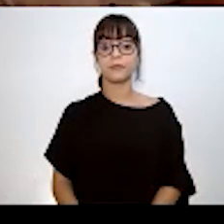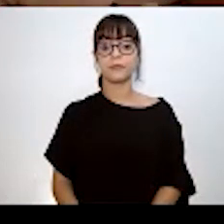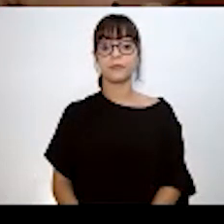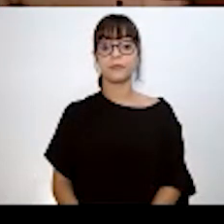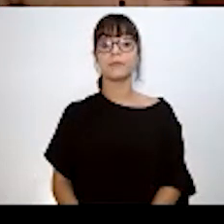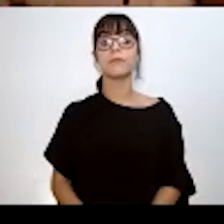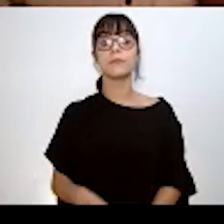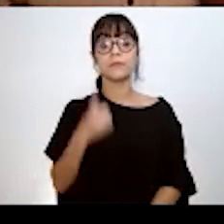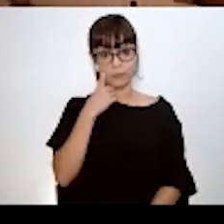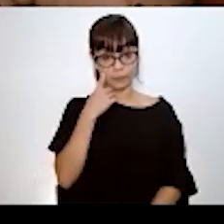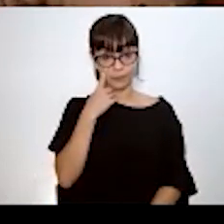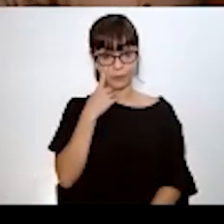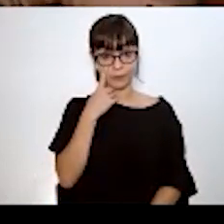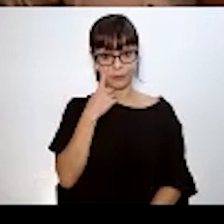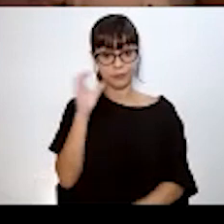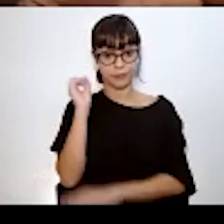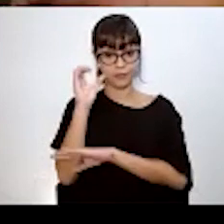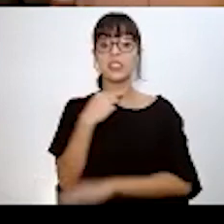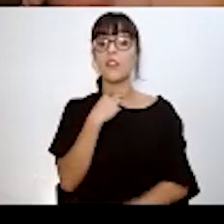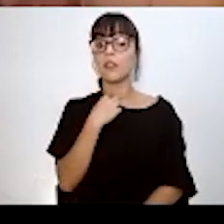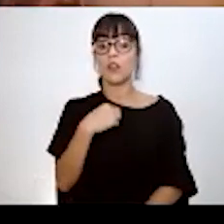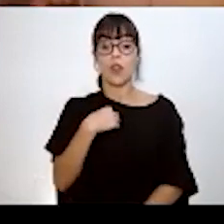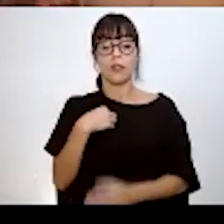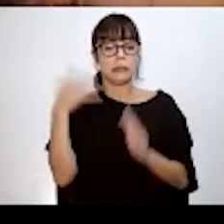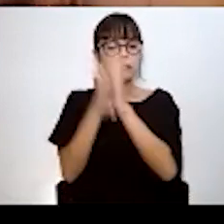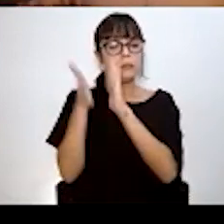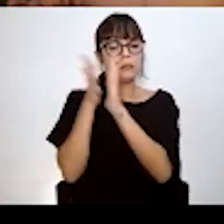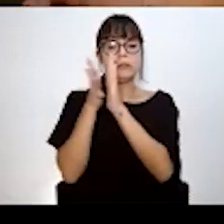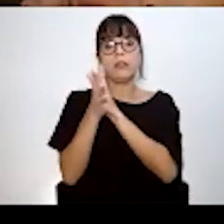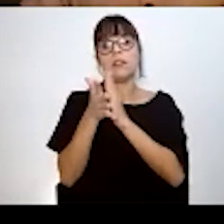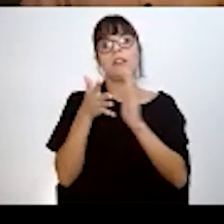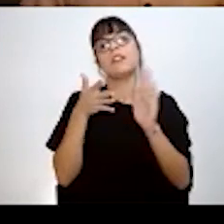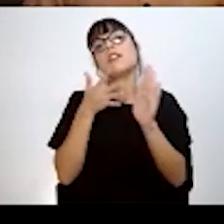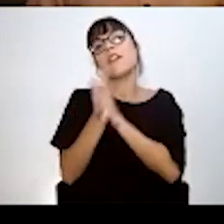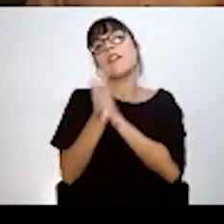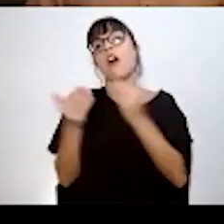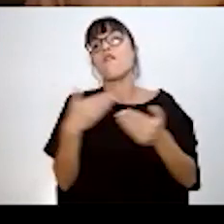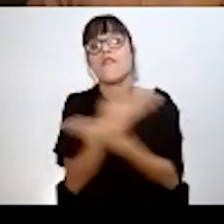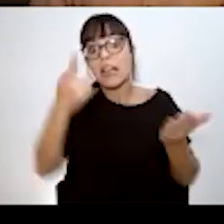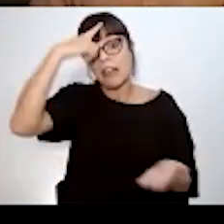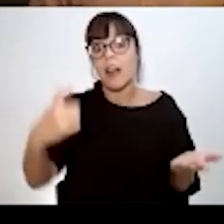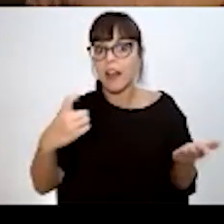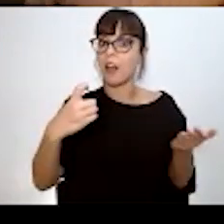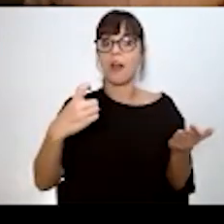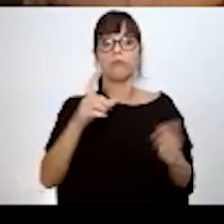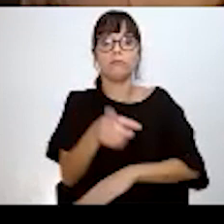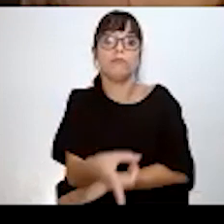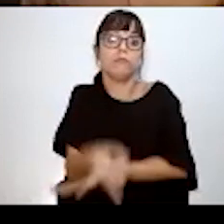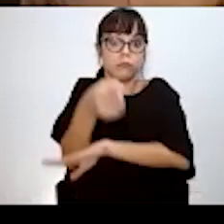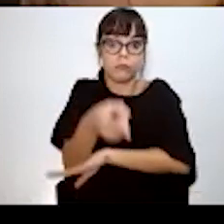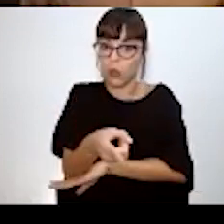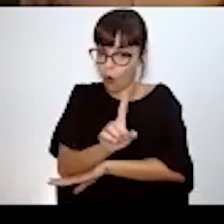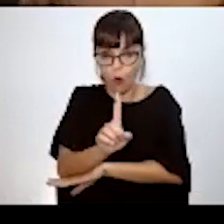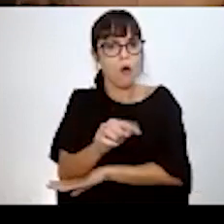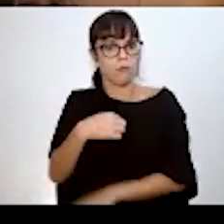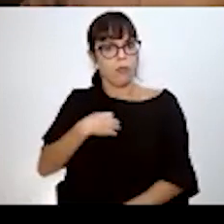piensen ustedes que yo lo que le vengo a contar no es ningún dogma de fe. Yo le vengo a presentar unos datos que están construidos con un procedimiento